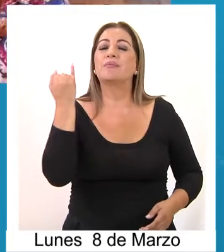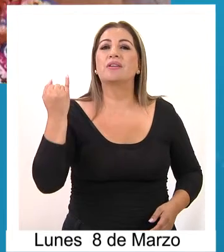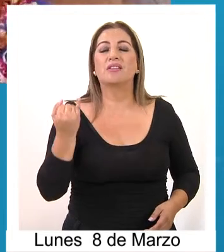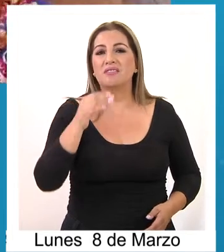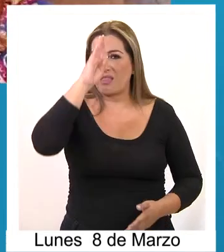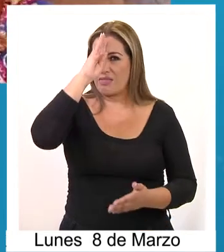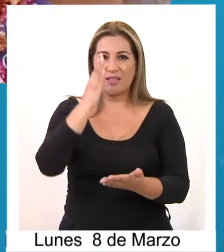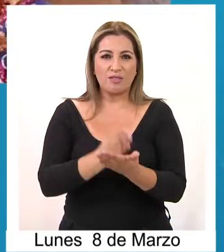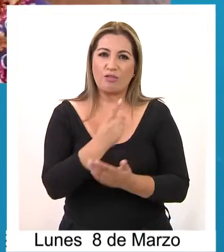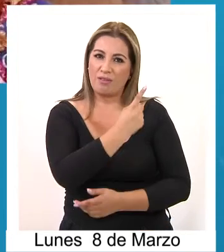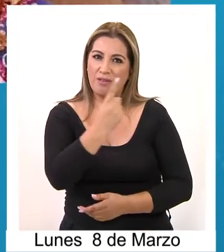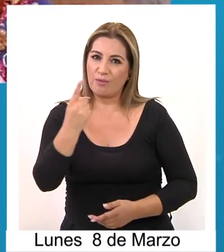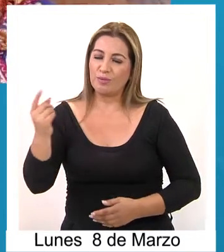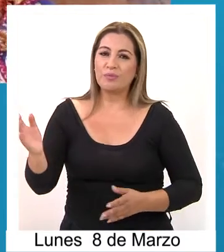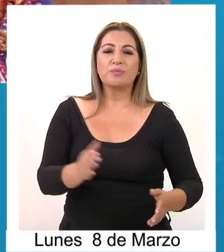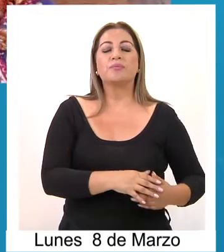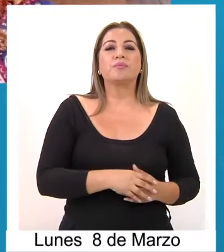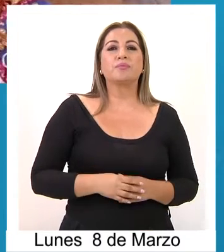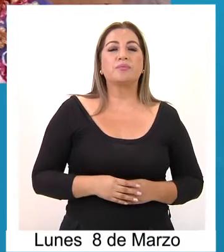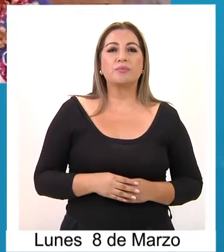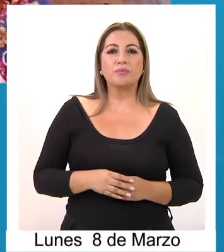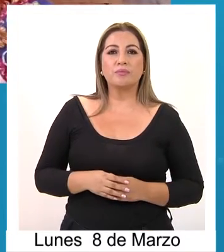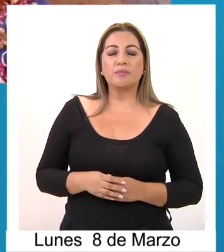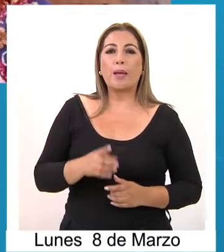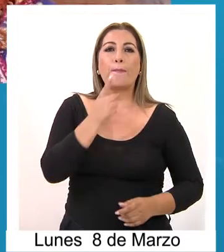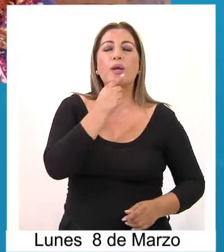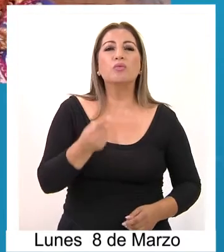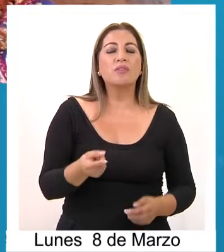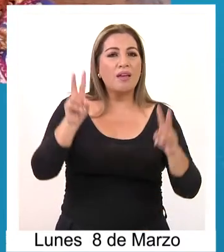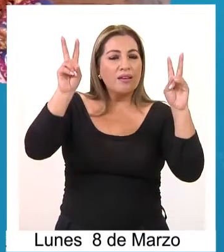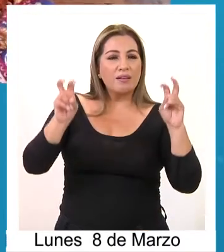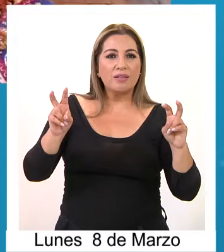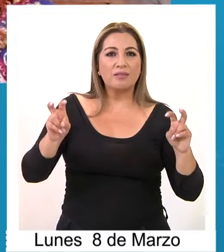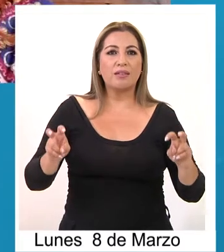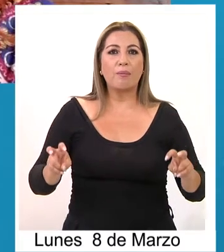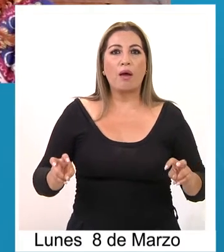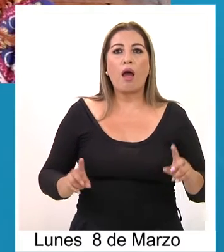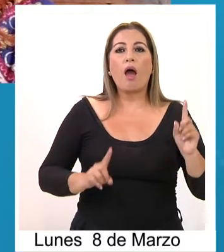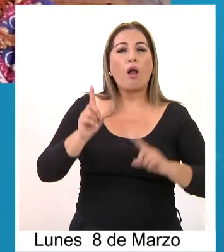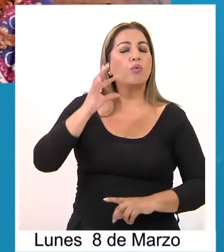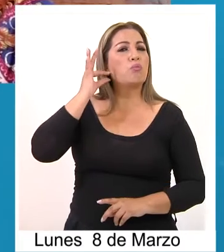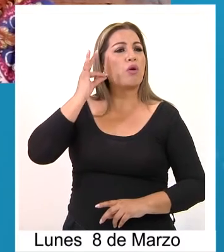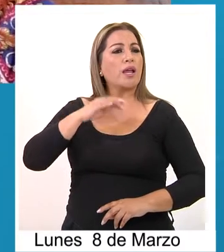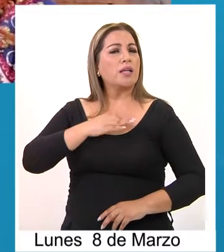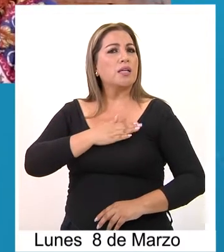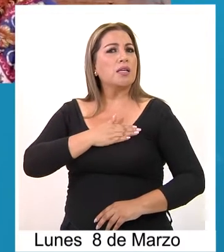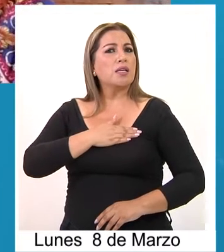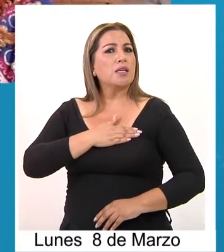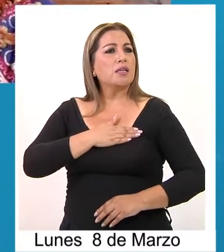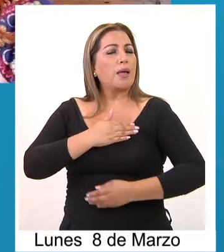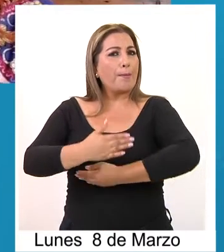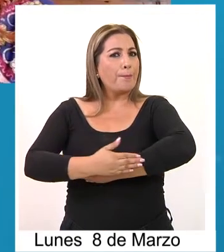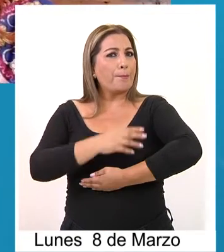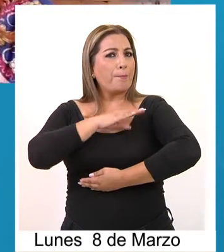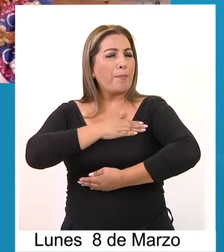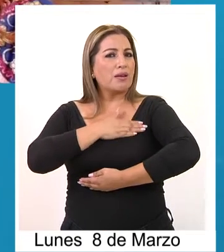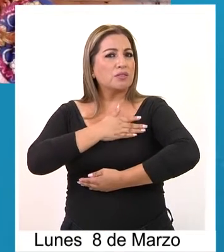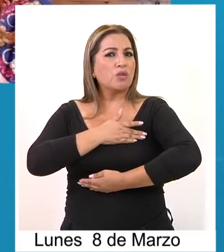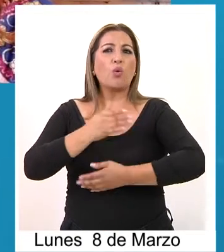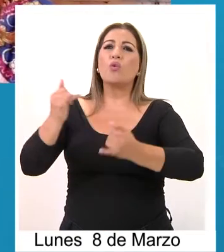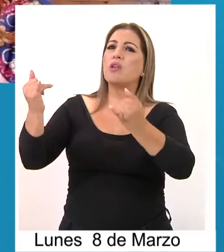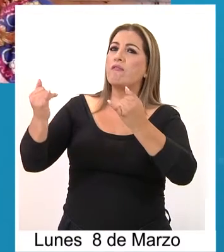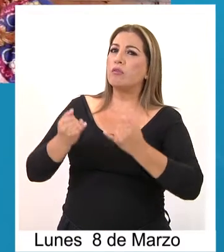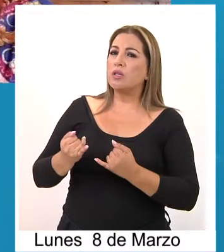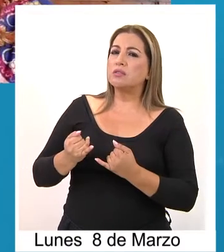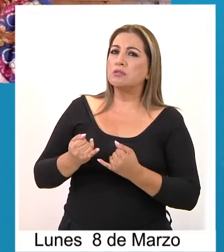que es su toma de decisión. sí, ¿y qué pasa en el periodo de lactancia? Porque también estuve viendo ahí, ¿cierto?, una